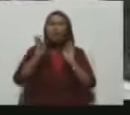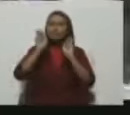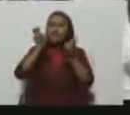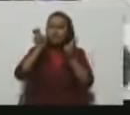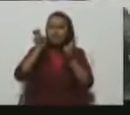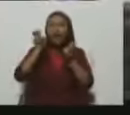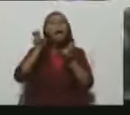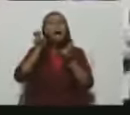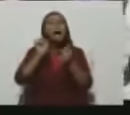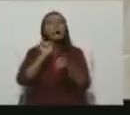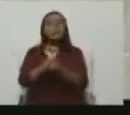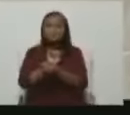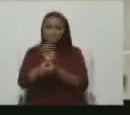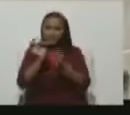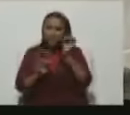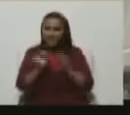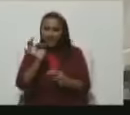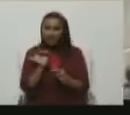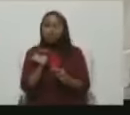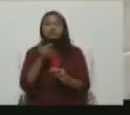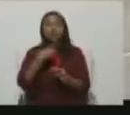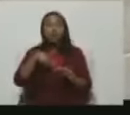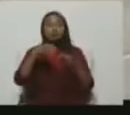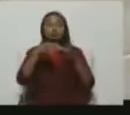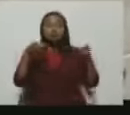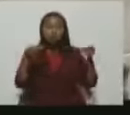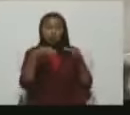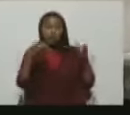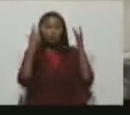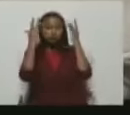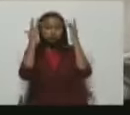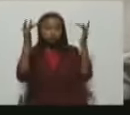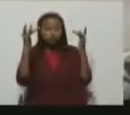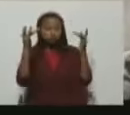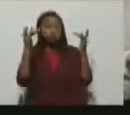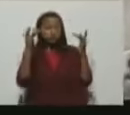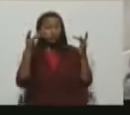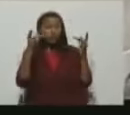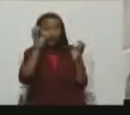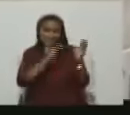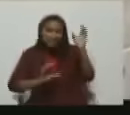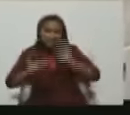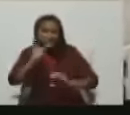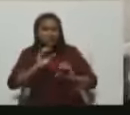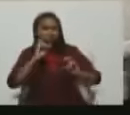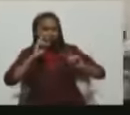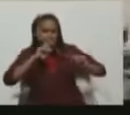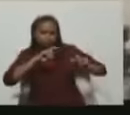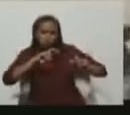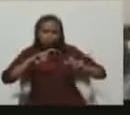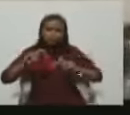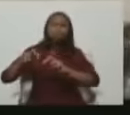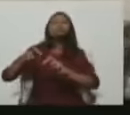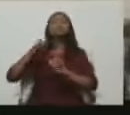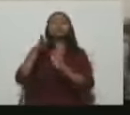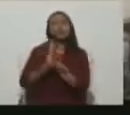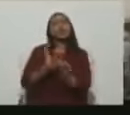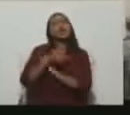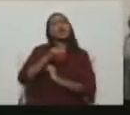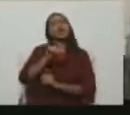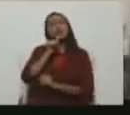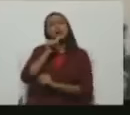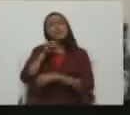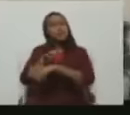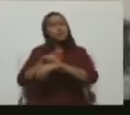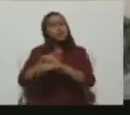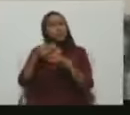bueno, que hay un gran despliegue del Cuerpo de Investigaciones Científicas Penales y Criminalísticas, bueno, para apoyar al Ministerio Público, quien dirige y ordena la acción penal.